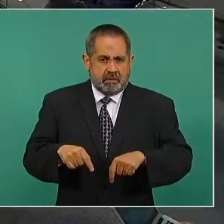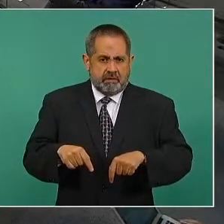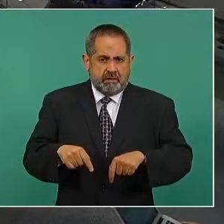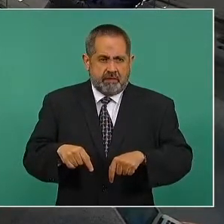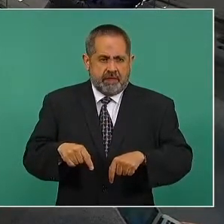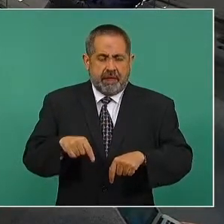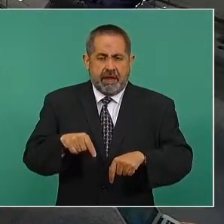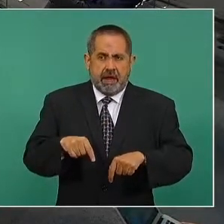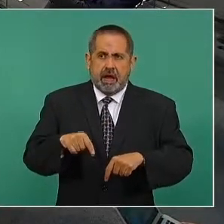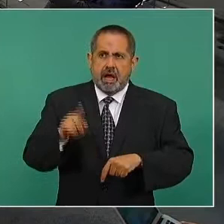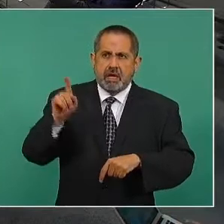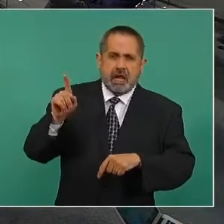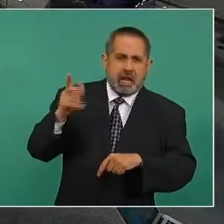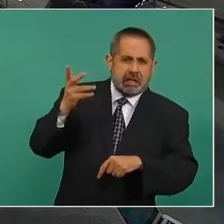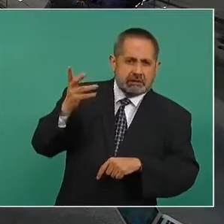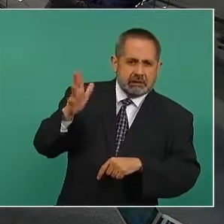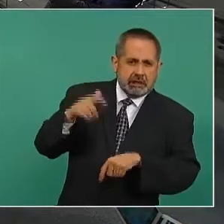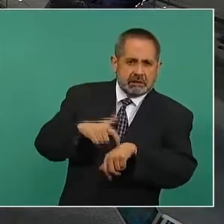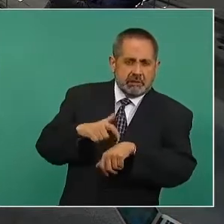a las 10.